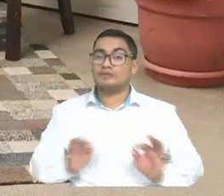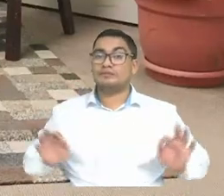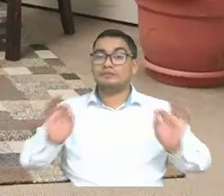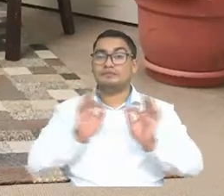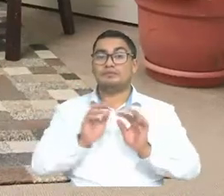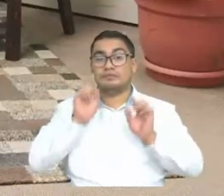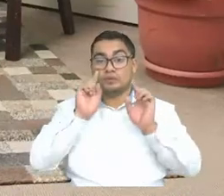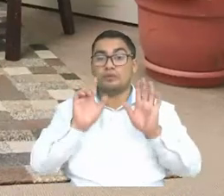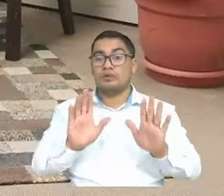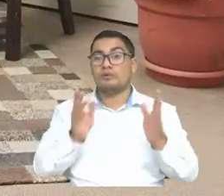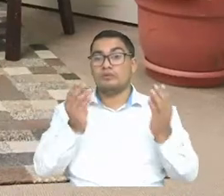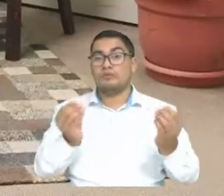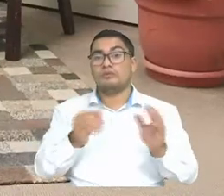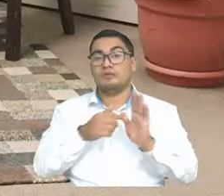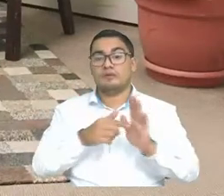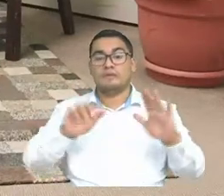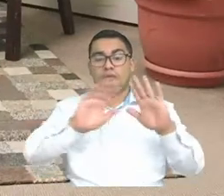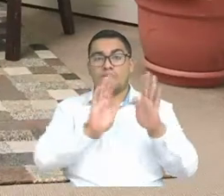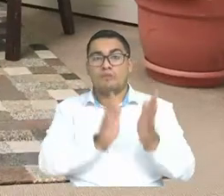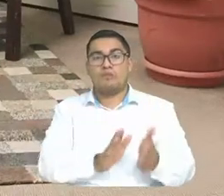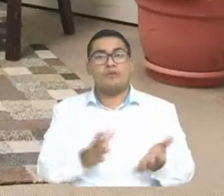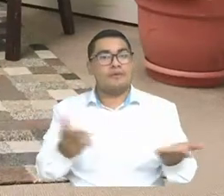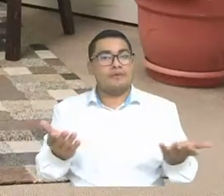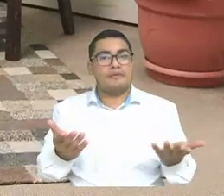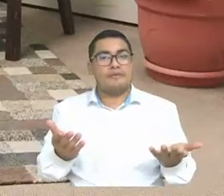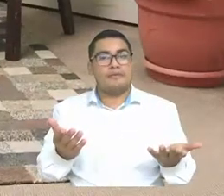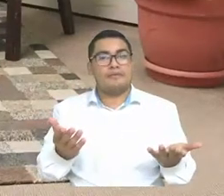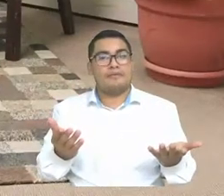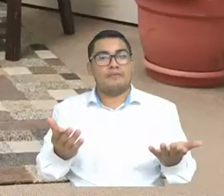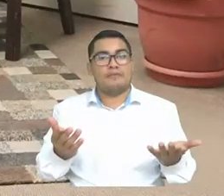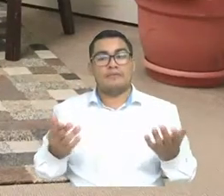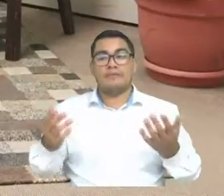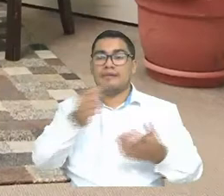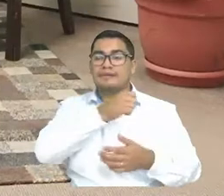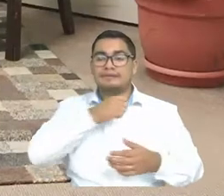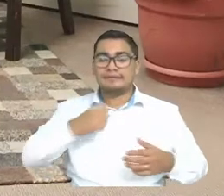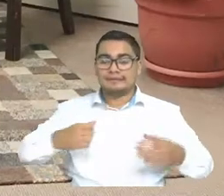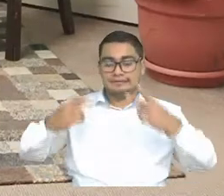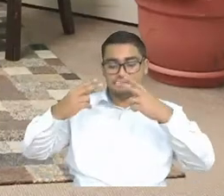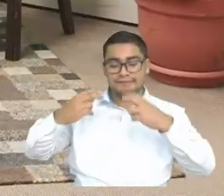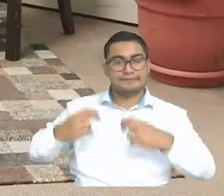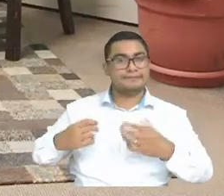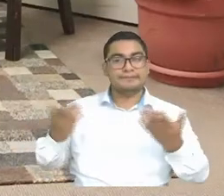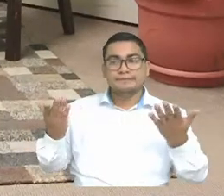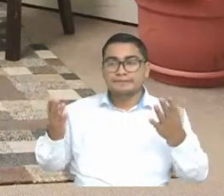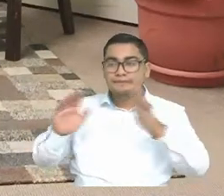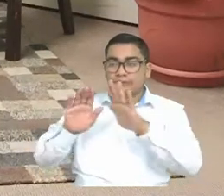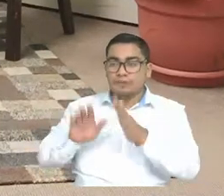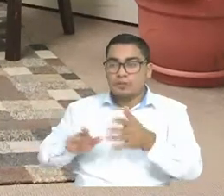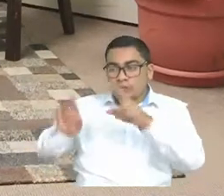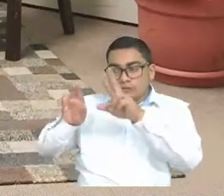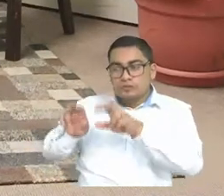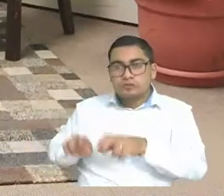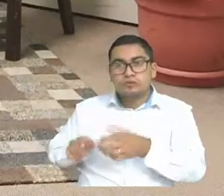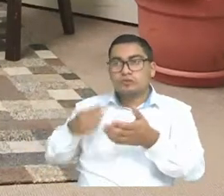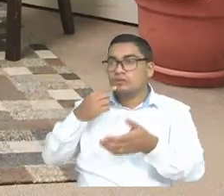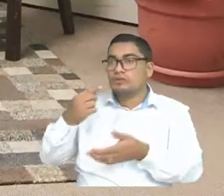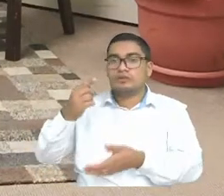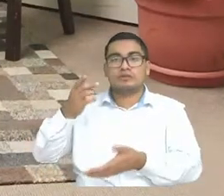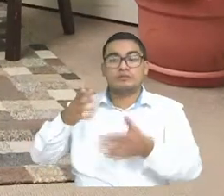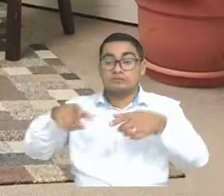con esto, porque a veces las mujeres, si nosotros no hacemos un examen físico como personal de salud al momento de tomar